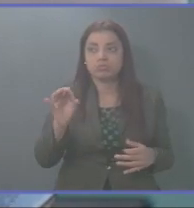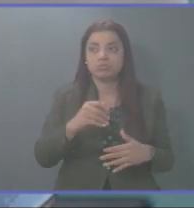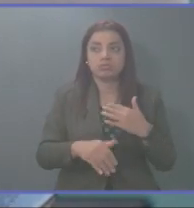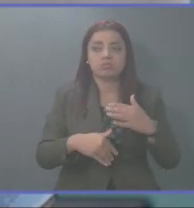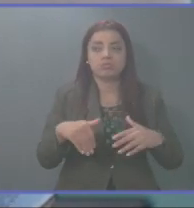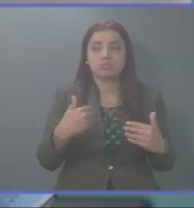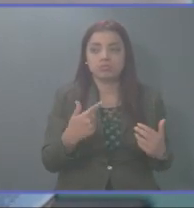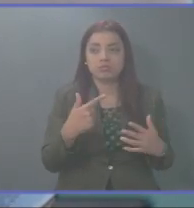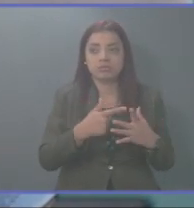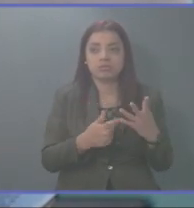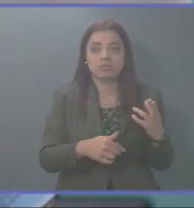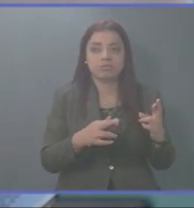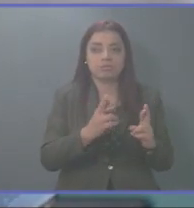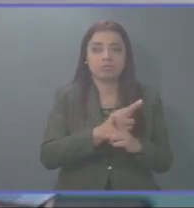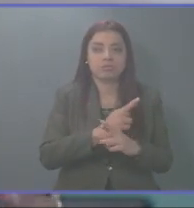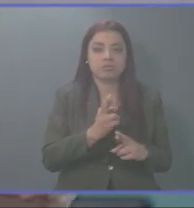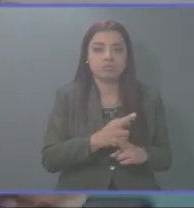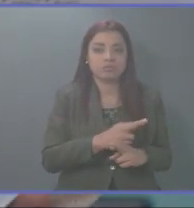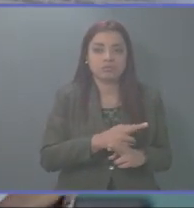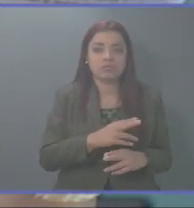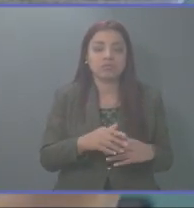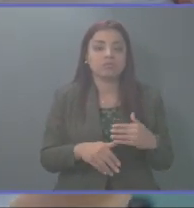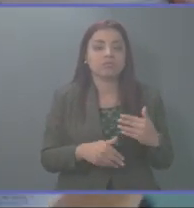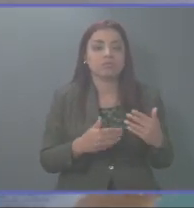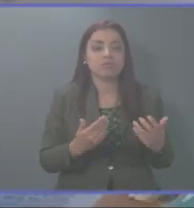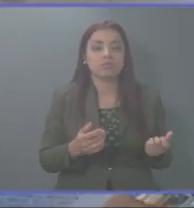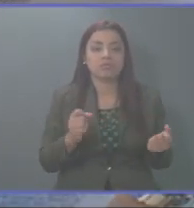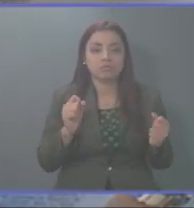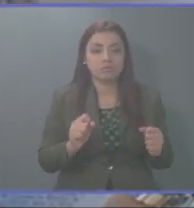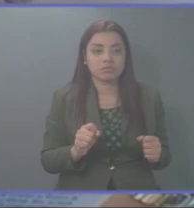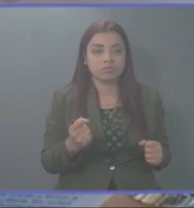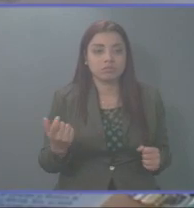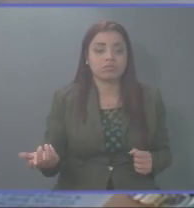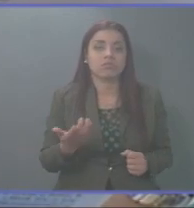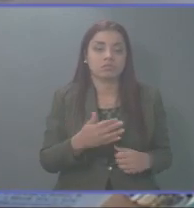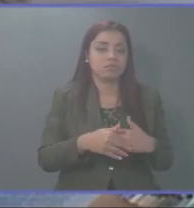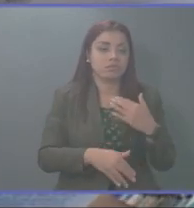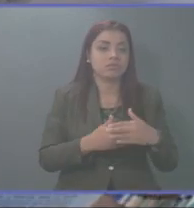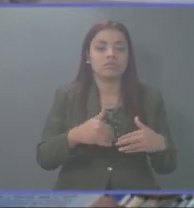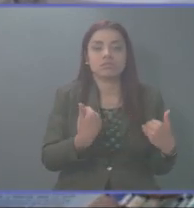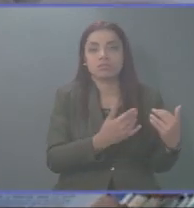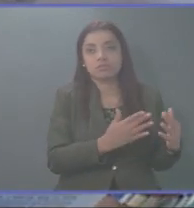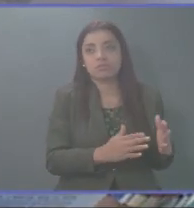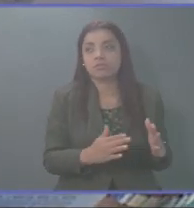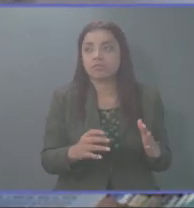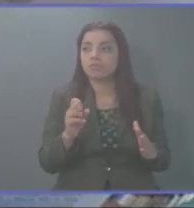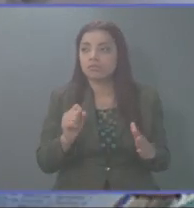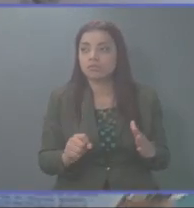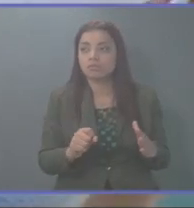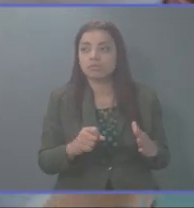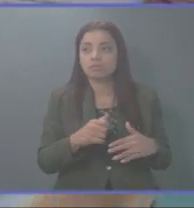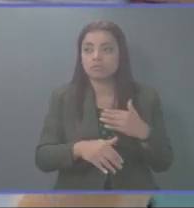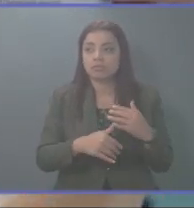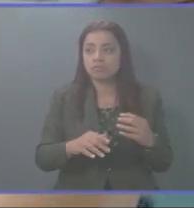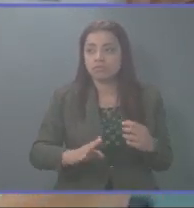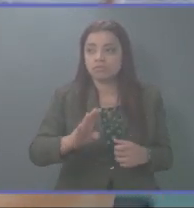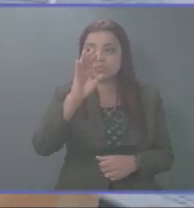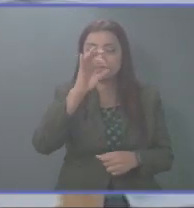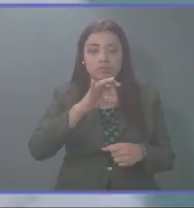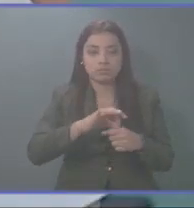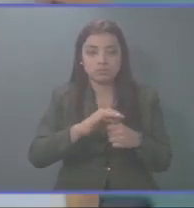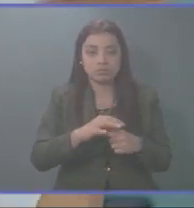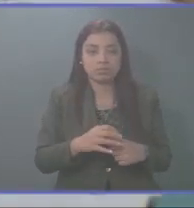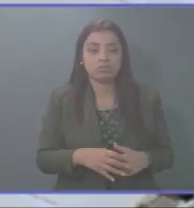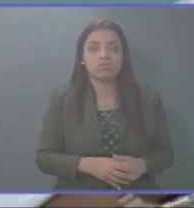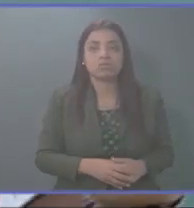disposiciones es reformar la ley ya existente, puesto que así se concentrará en lo sucesivo la legislación referente al voto en el exterior.